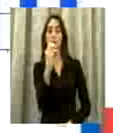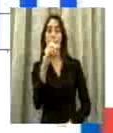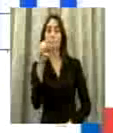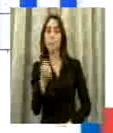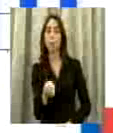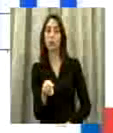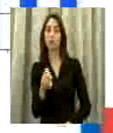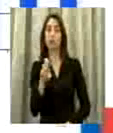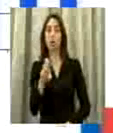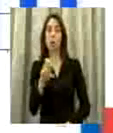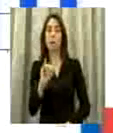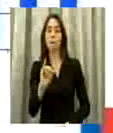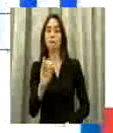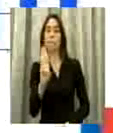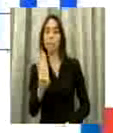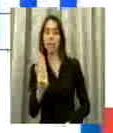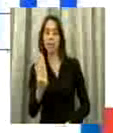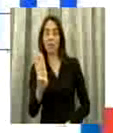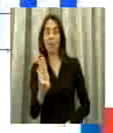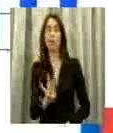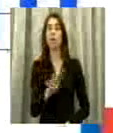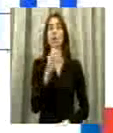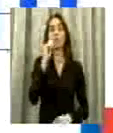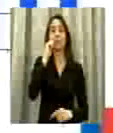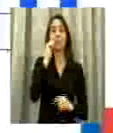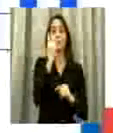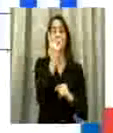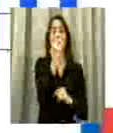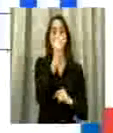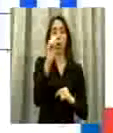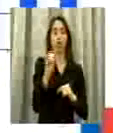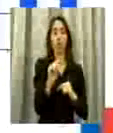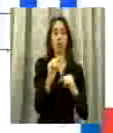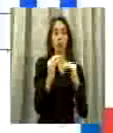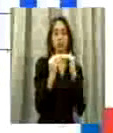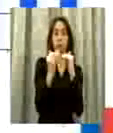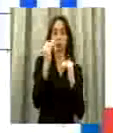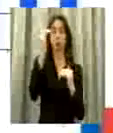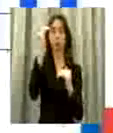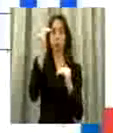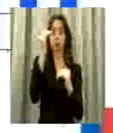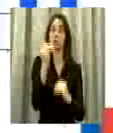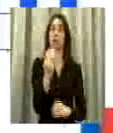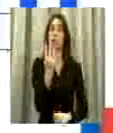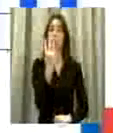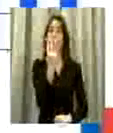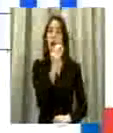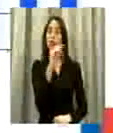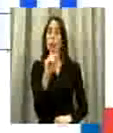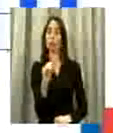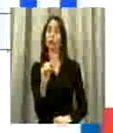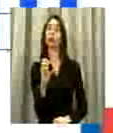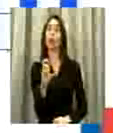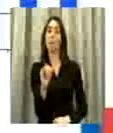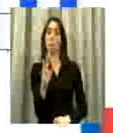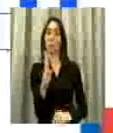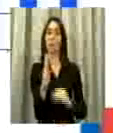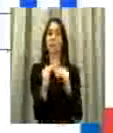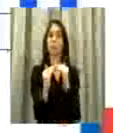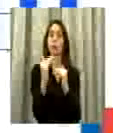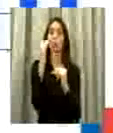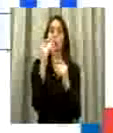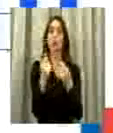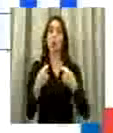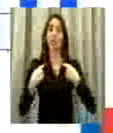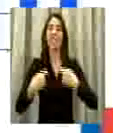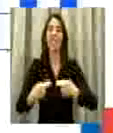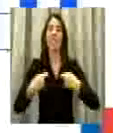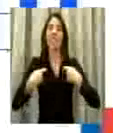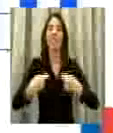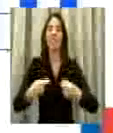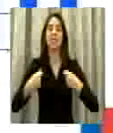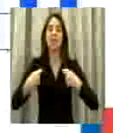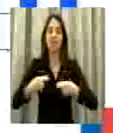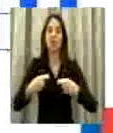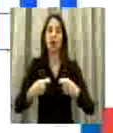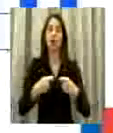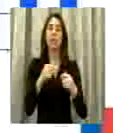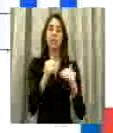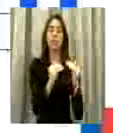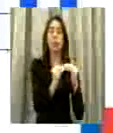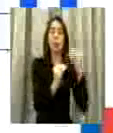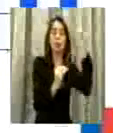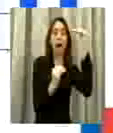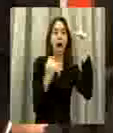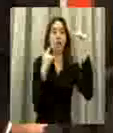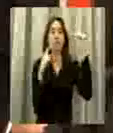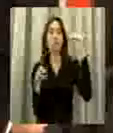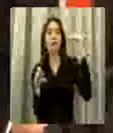25,1% del PIB. Estos son 4 puntos de crecimiento, 4 puntos del PIB en que se ha aumentado la inversión. La inversión está creciendo más que el producto, esto es